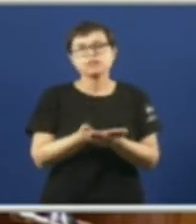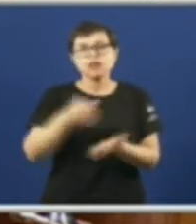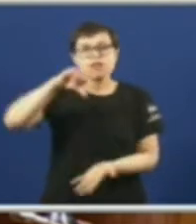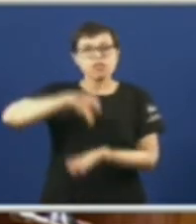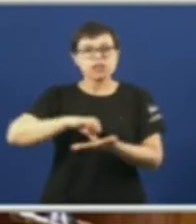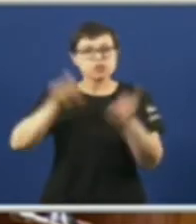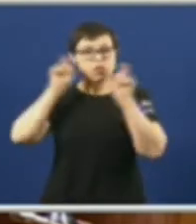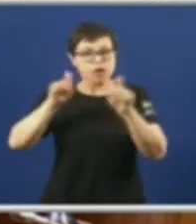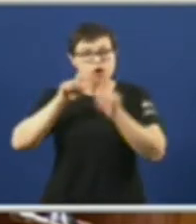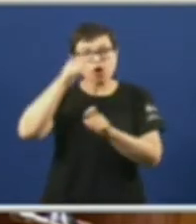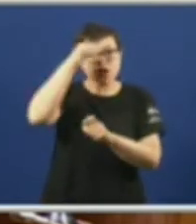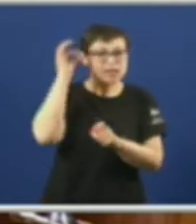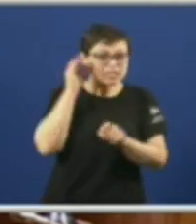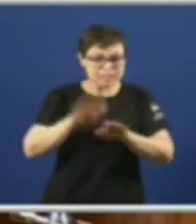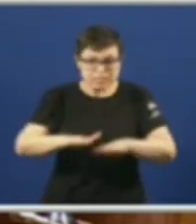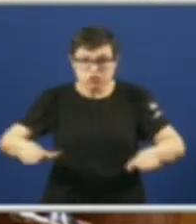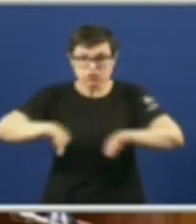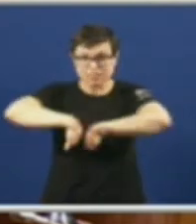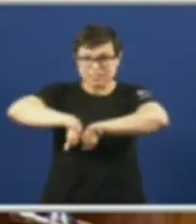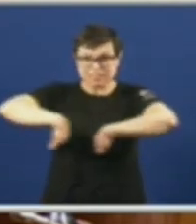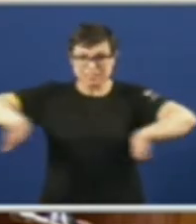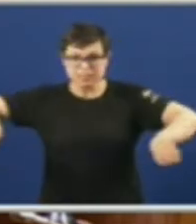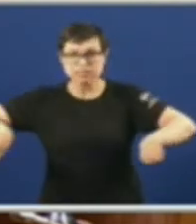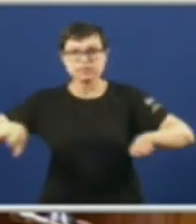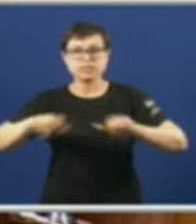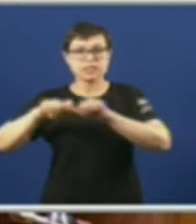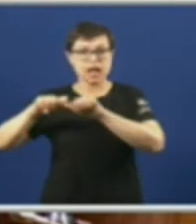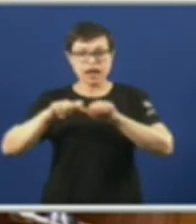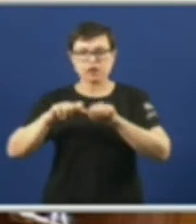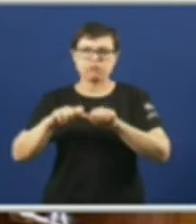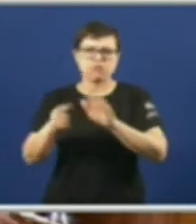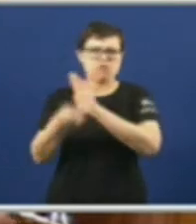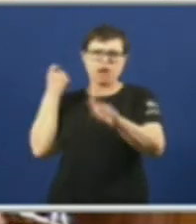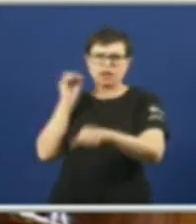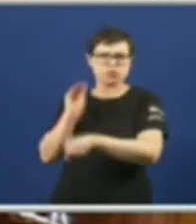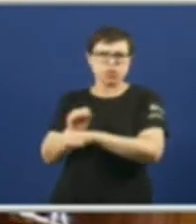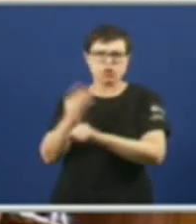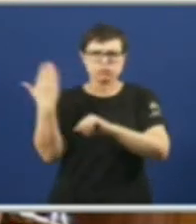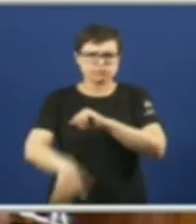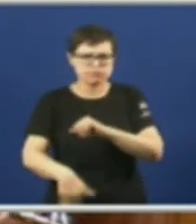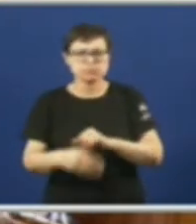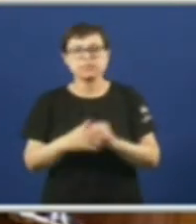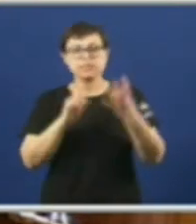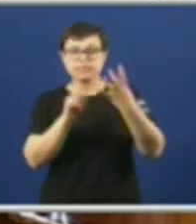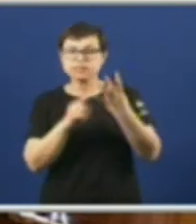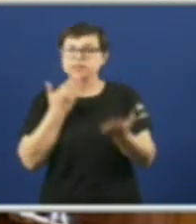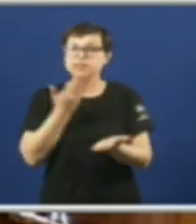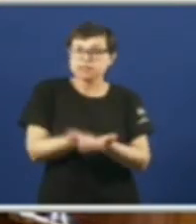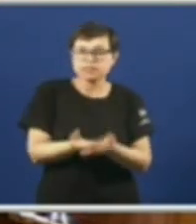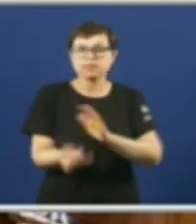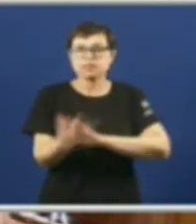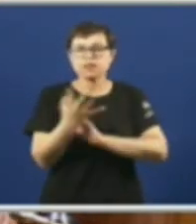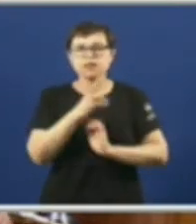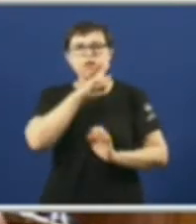de ensino que segregan os nenos e as nenas. E cuarta proposta, impulsar unha valedoría da